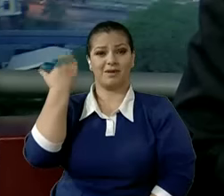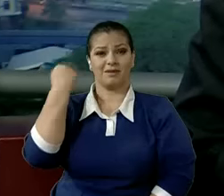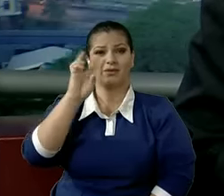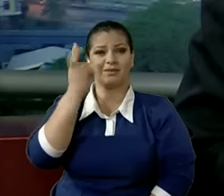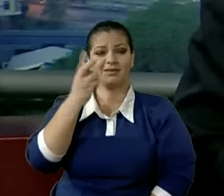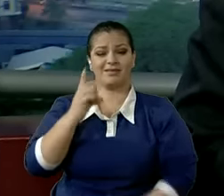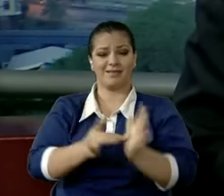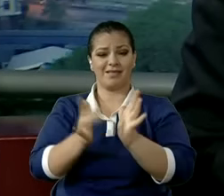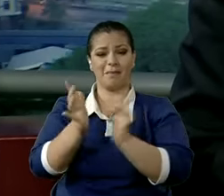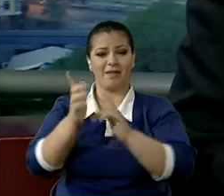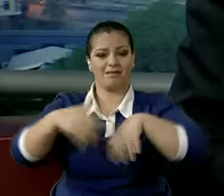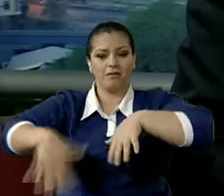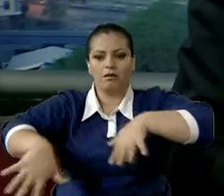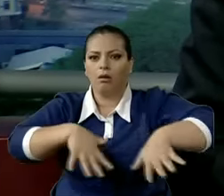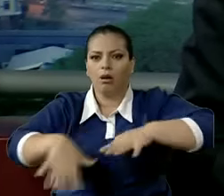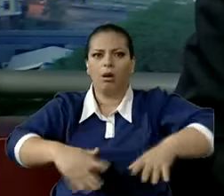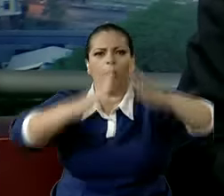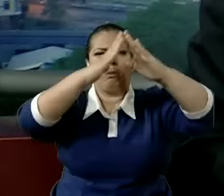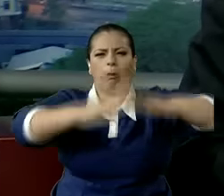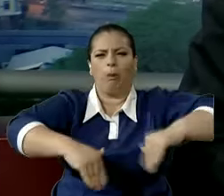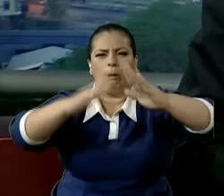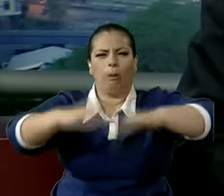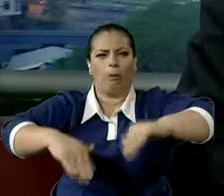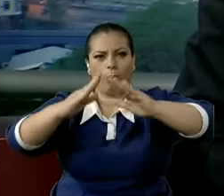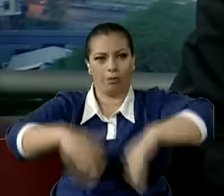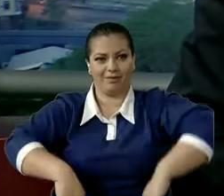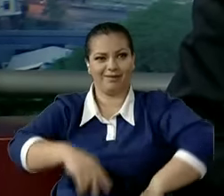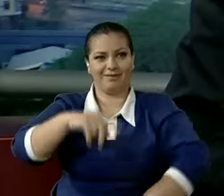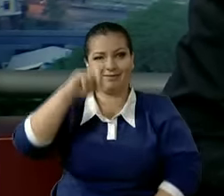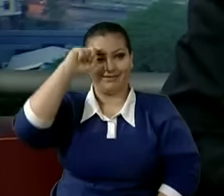16 de abril serán reconstruidas.